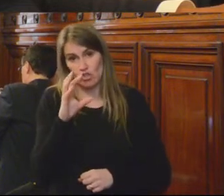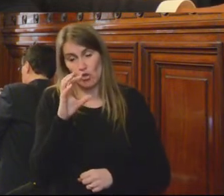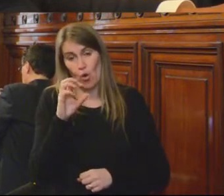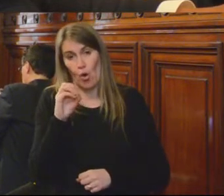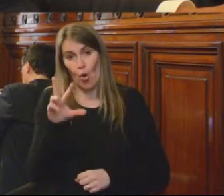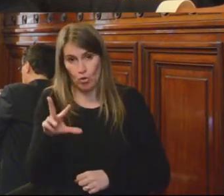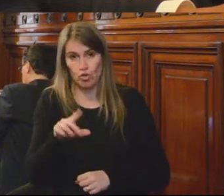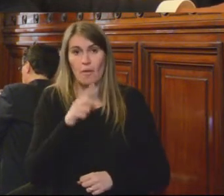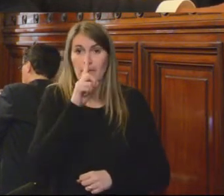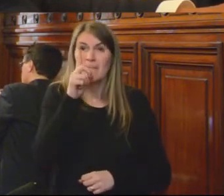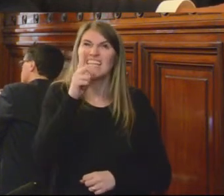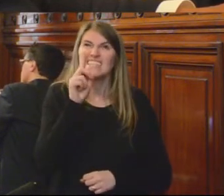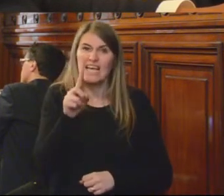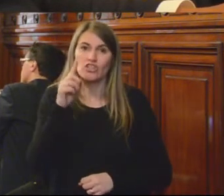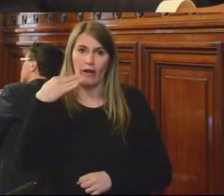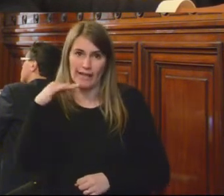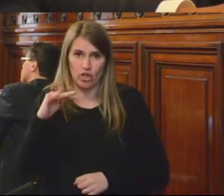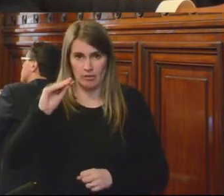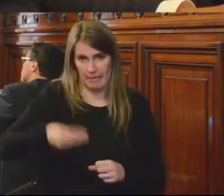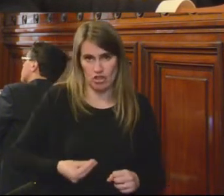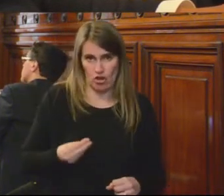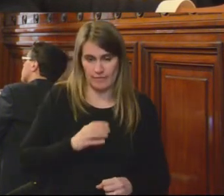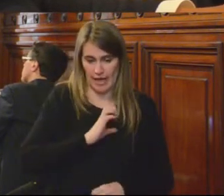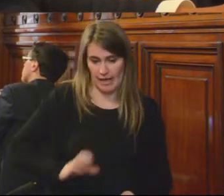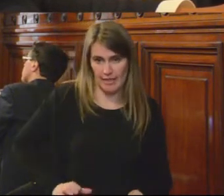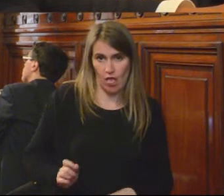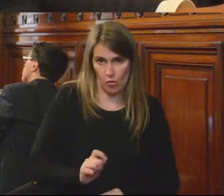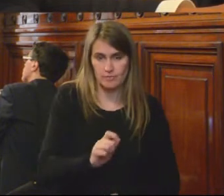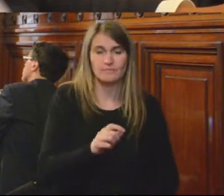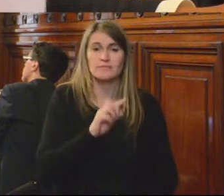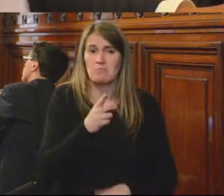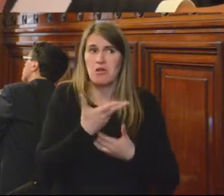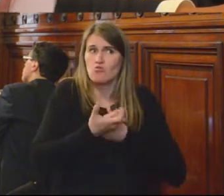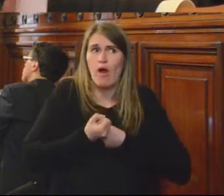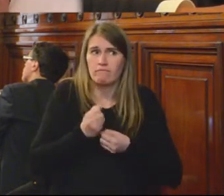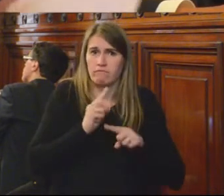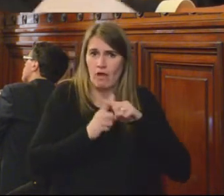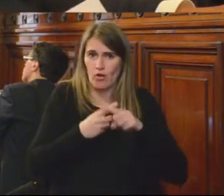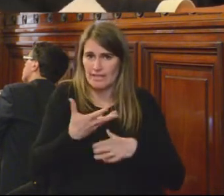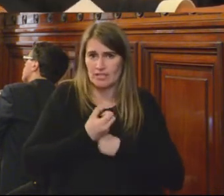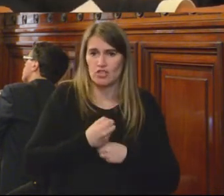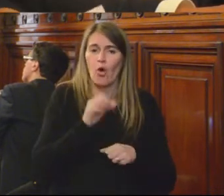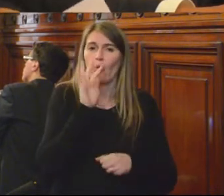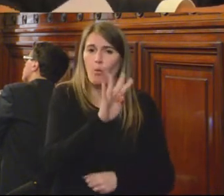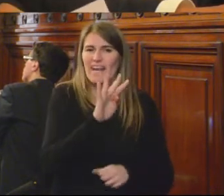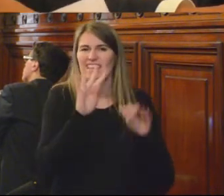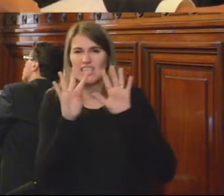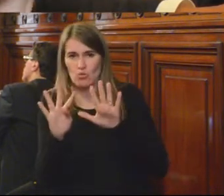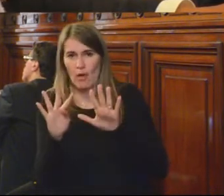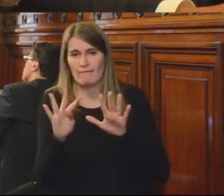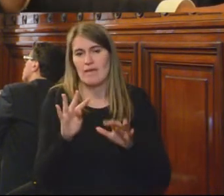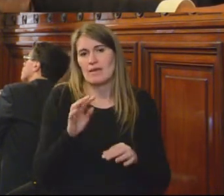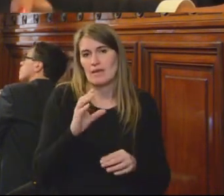1.114. También la Sala Constitucional tiene registrado que el Estado no fue favorecido en al menos 49 causas, tal y como se informó ante la